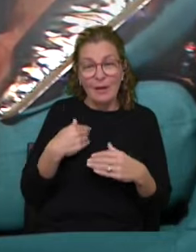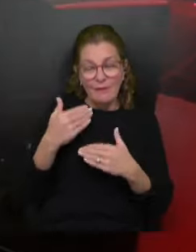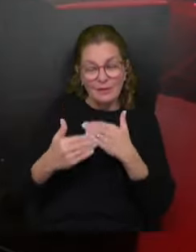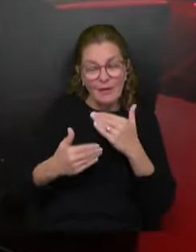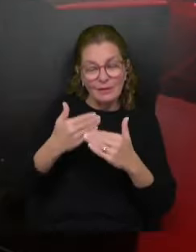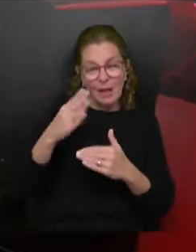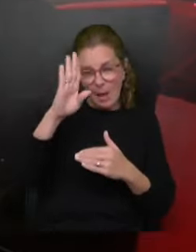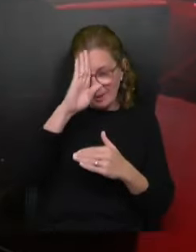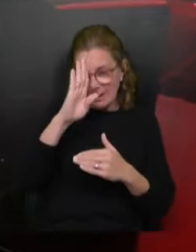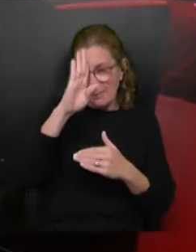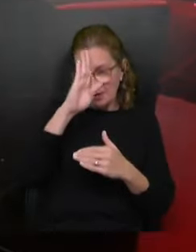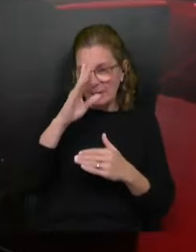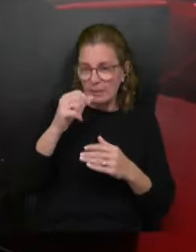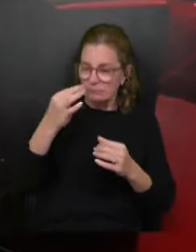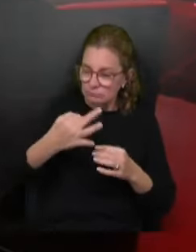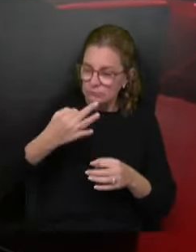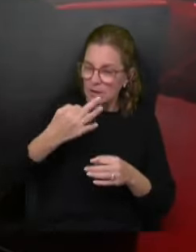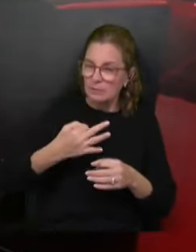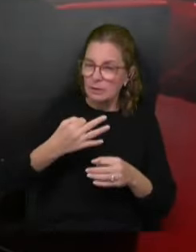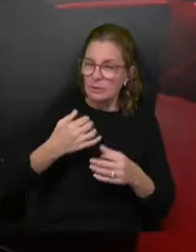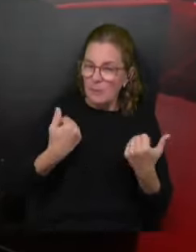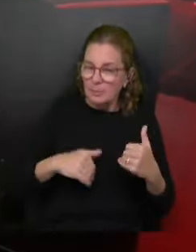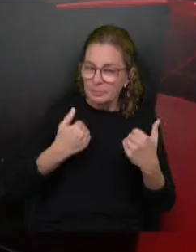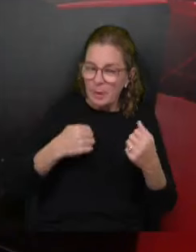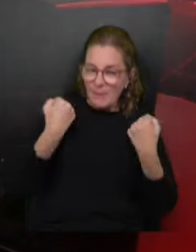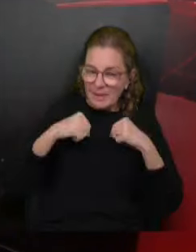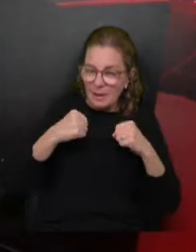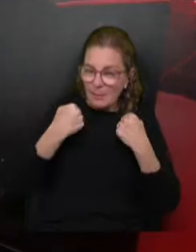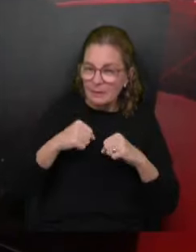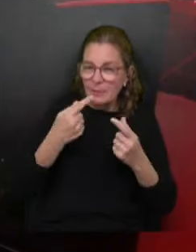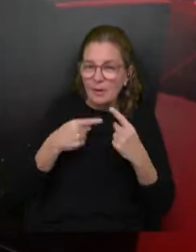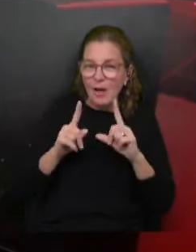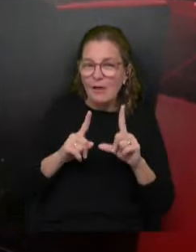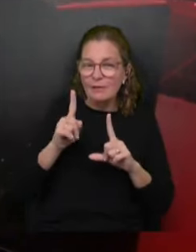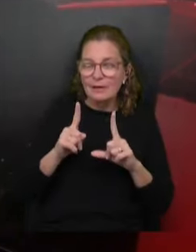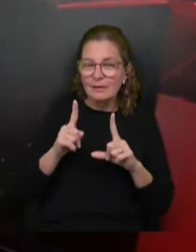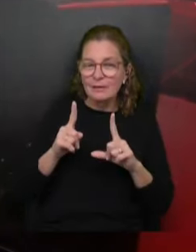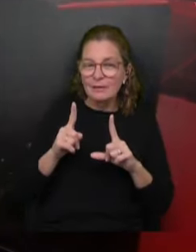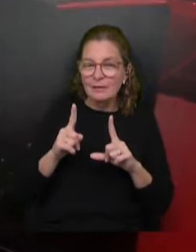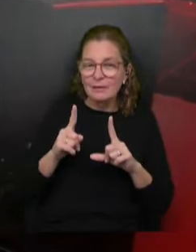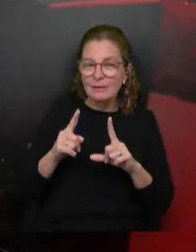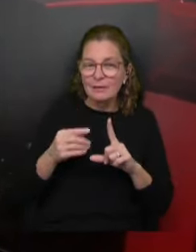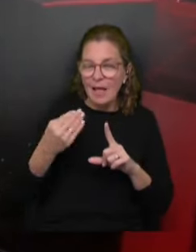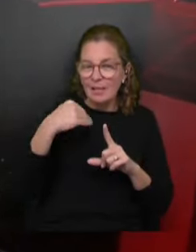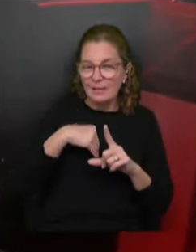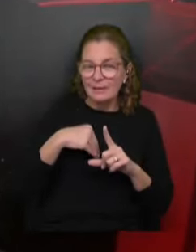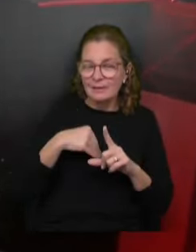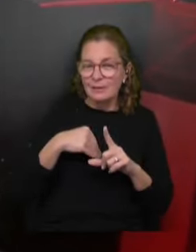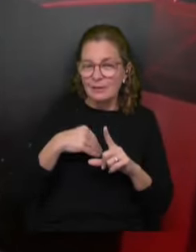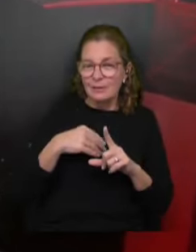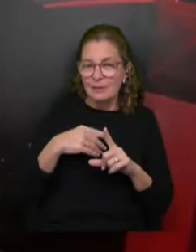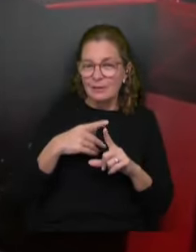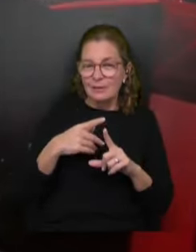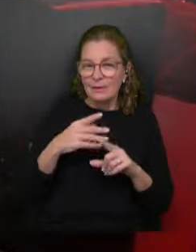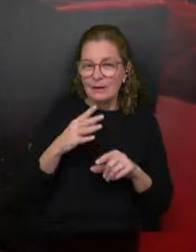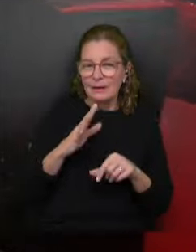en el conocimiento, en la teoría o lo que sea, a veces... La inconsciencia es maravillosa. Claro, entonces, digo, creo que pasa en